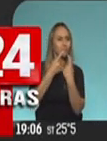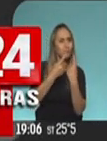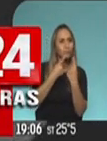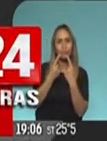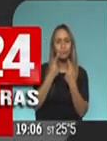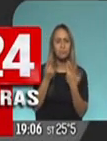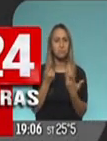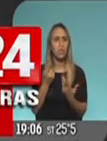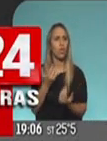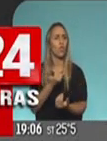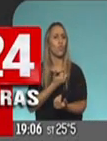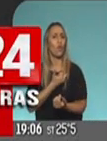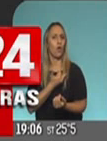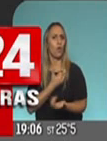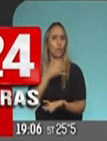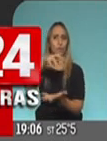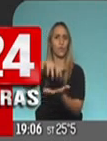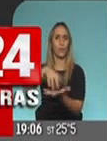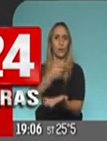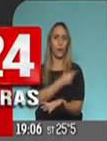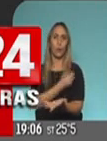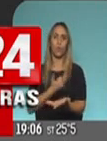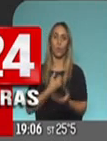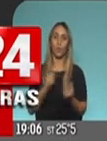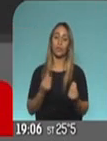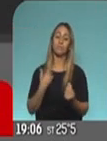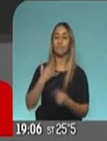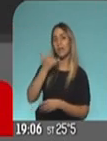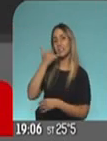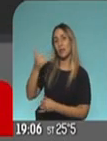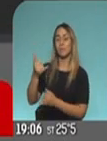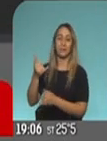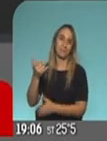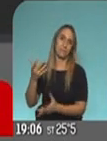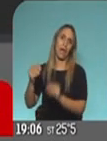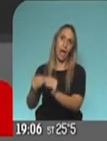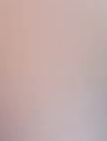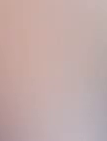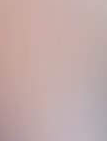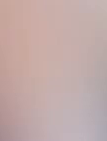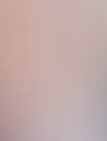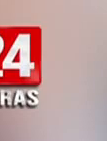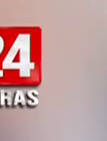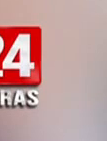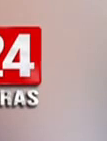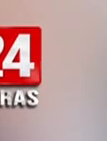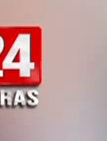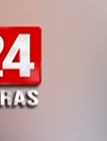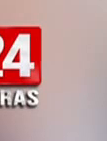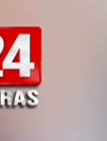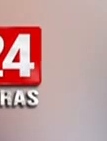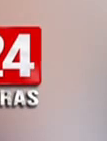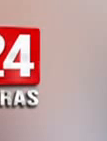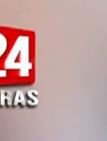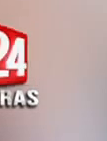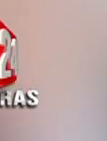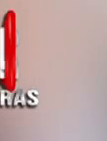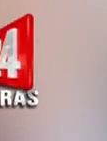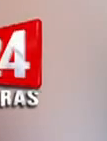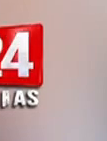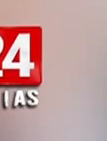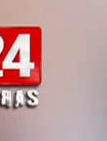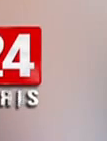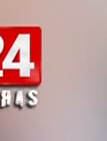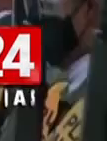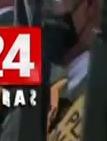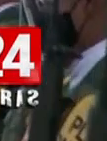dónde hacerlo. Llamé a mi viejo amigo Ginés González García. Este fin de semana, el presidente Alejandro Fernández